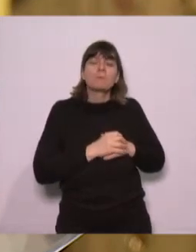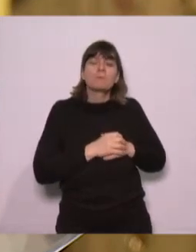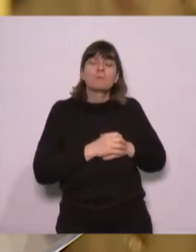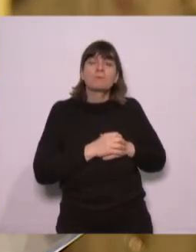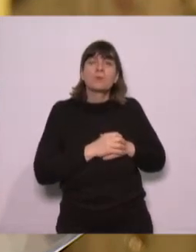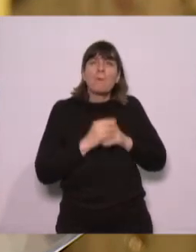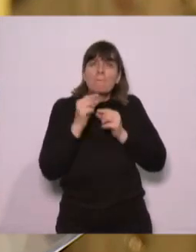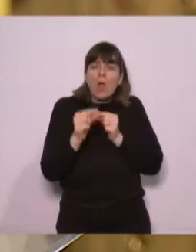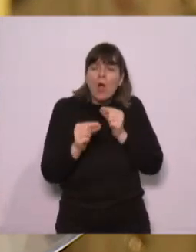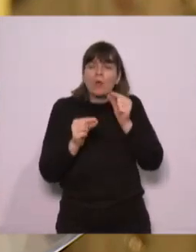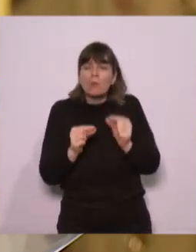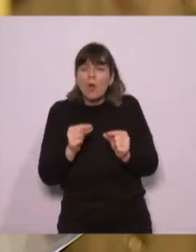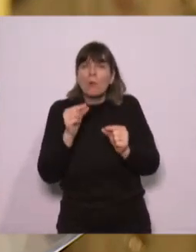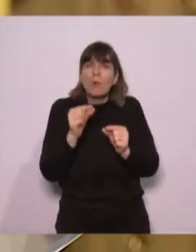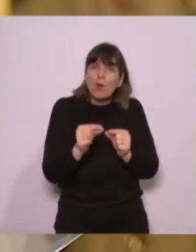De a poco